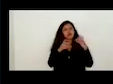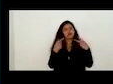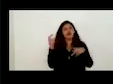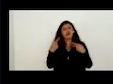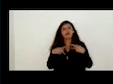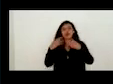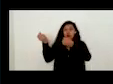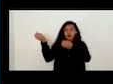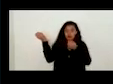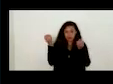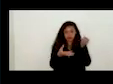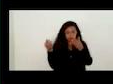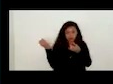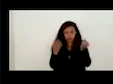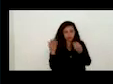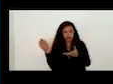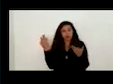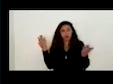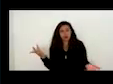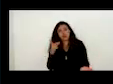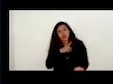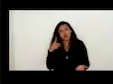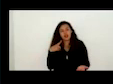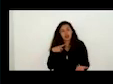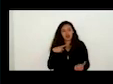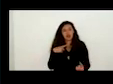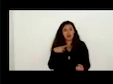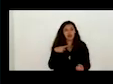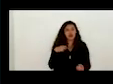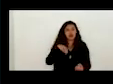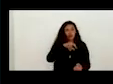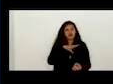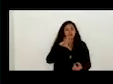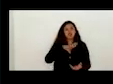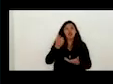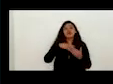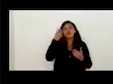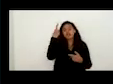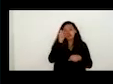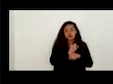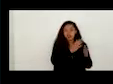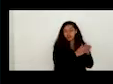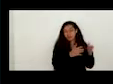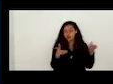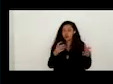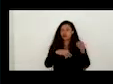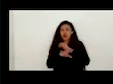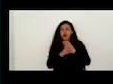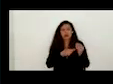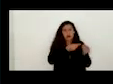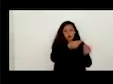tener, bueno, pues ahí sí tendríamos que echar mano de lo que tenemos a lo largo de la semana y cómo irlo distribuyendo y cómo